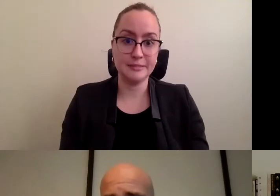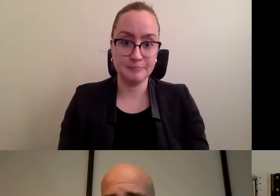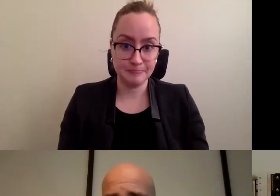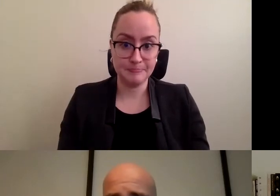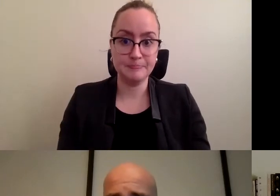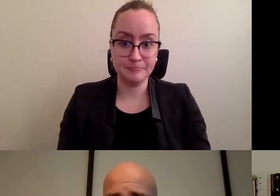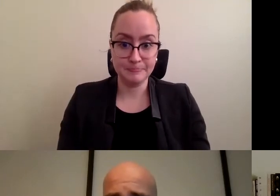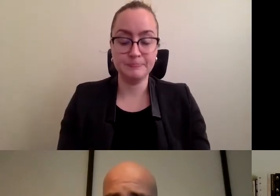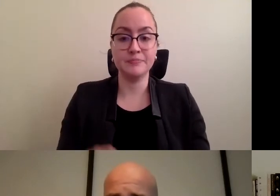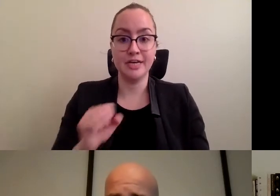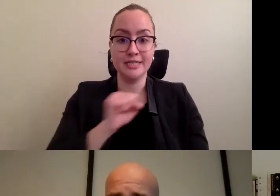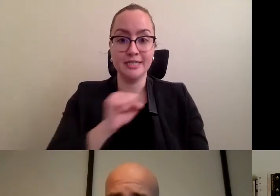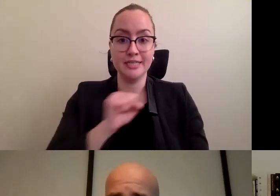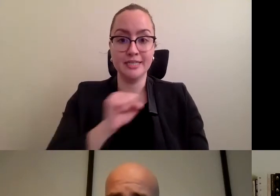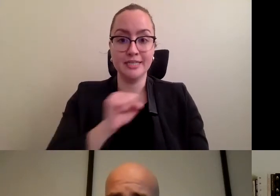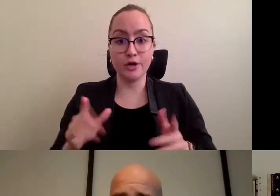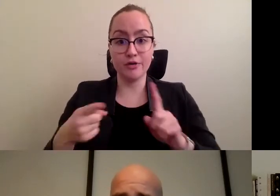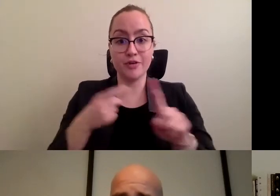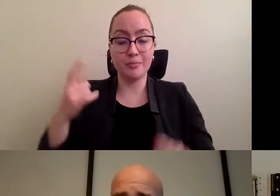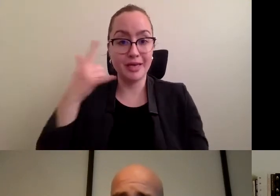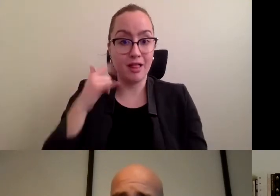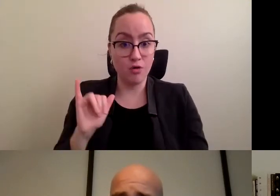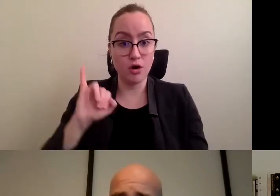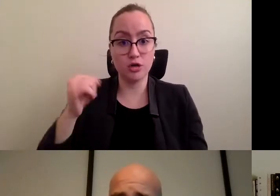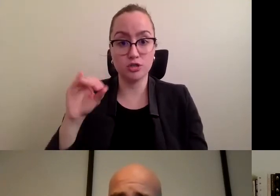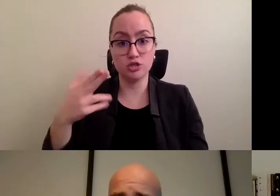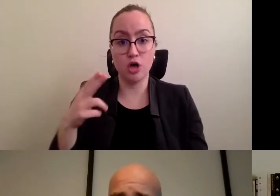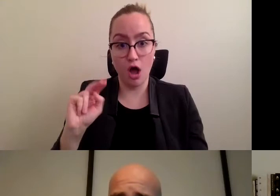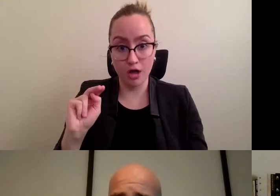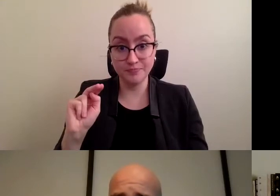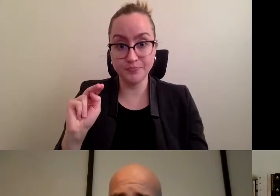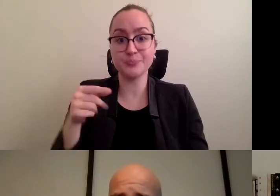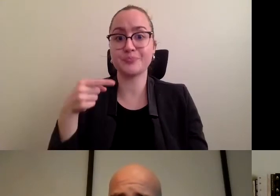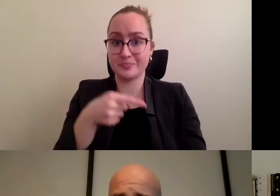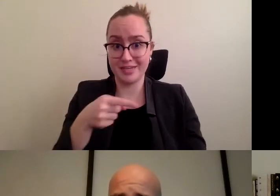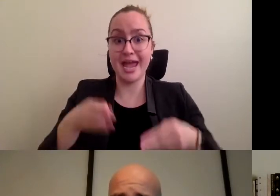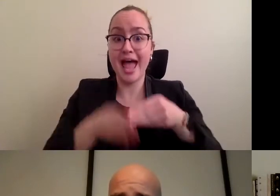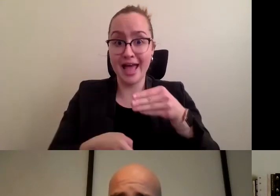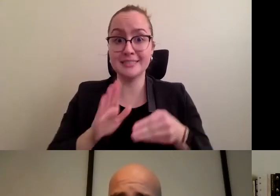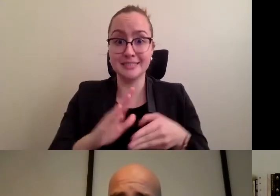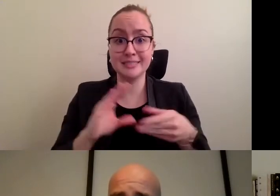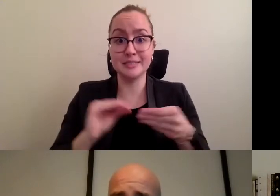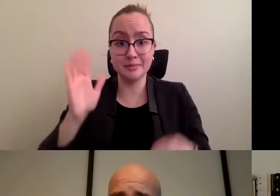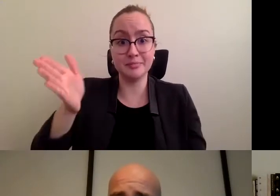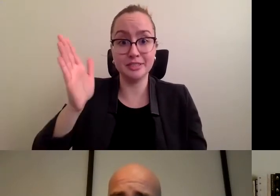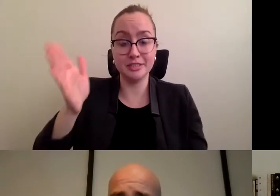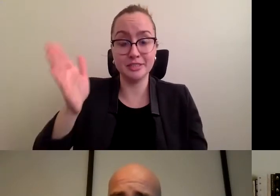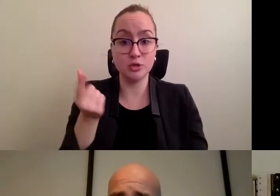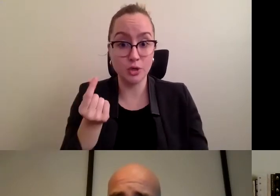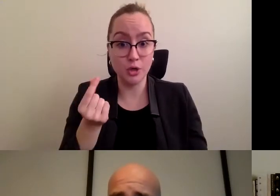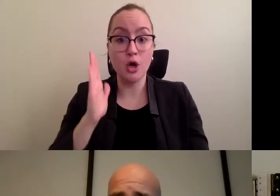China, muy rápidamente entran en conversaciones racistas. El senador, quien lo